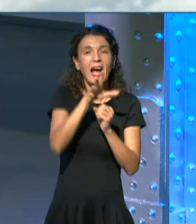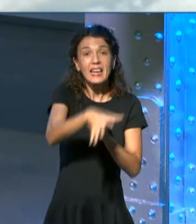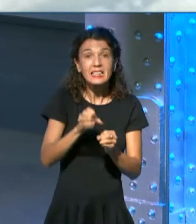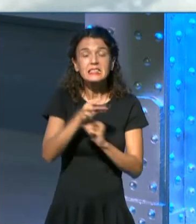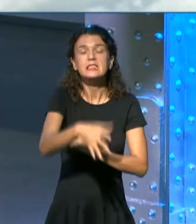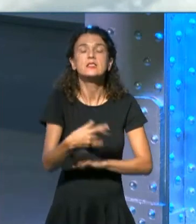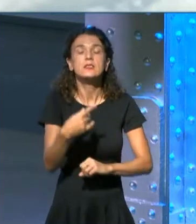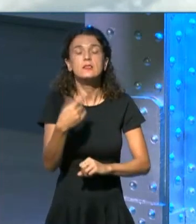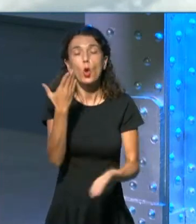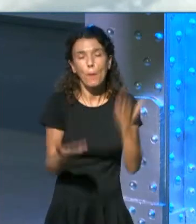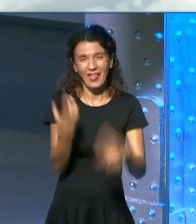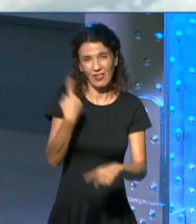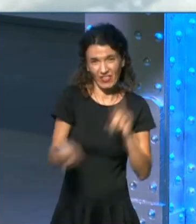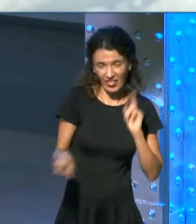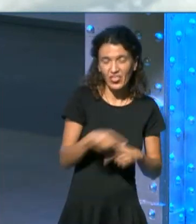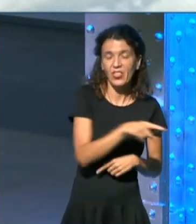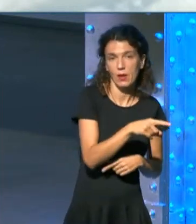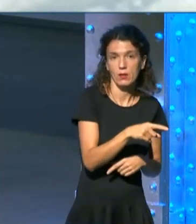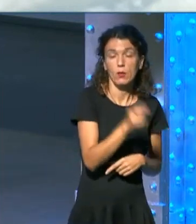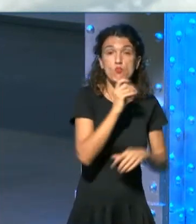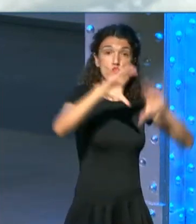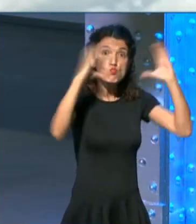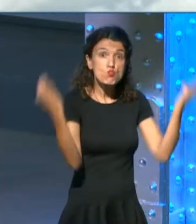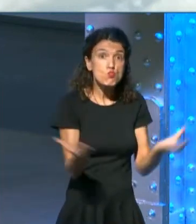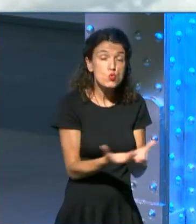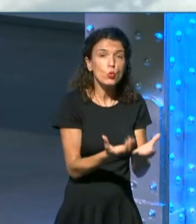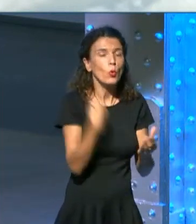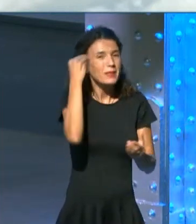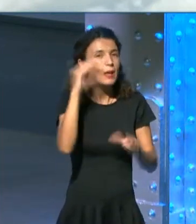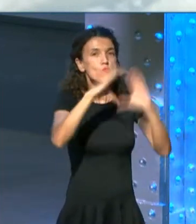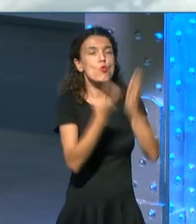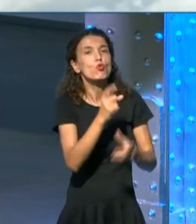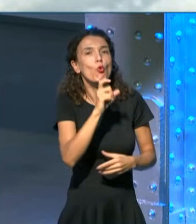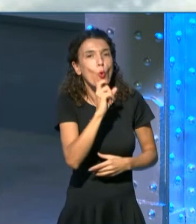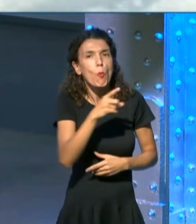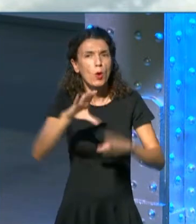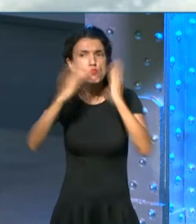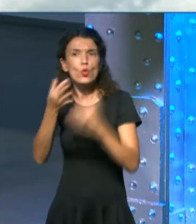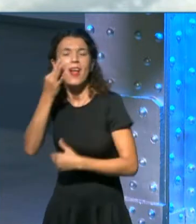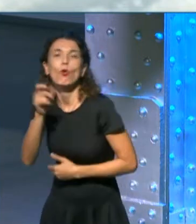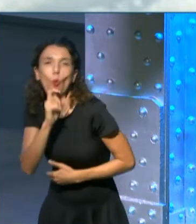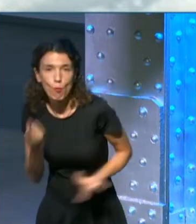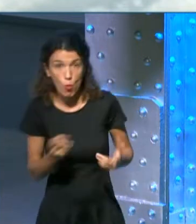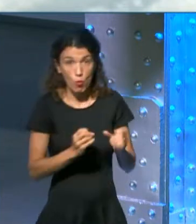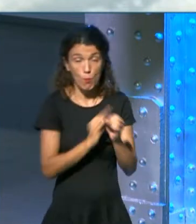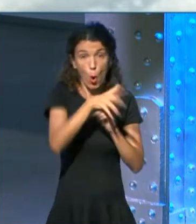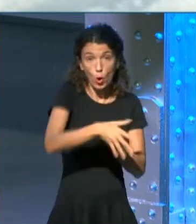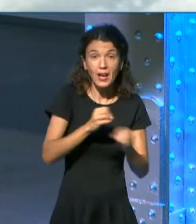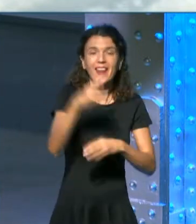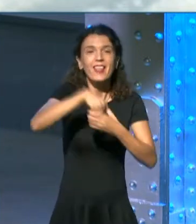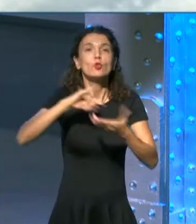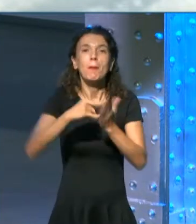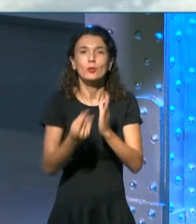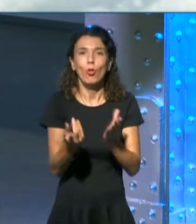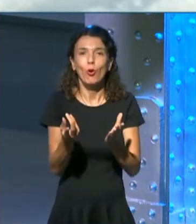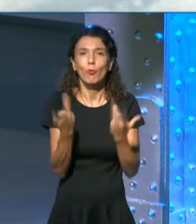ilustrar la diferencia entre cómo es el mundo, cómo creemos que es el mundo y cómo es en realidad. Los volcanes no forman parte de los métodos ágiles, pero sí